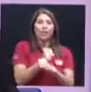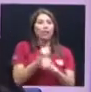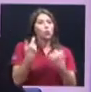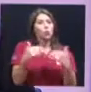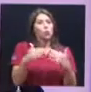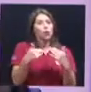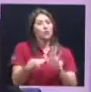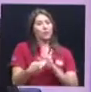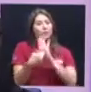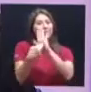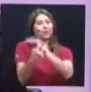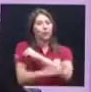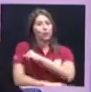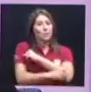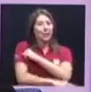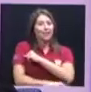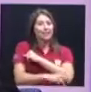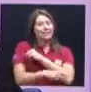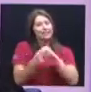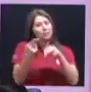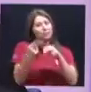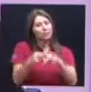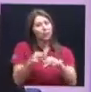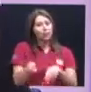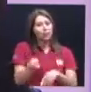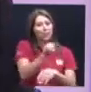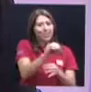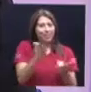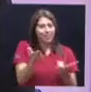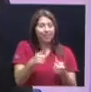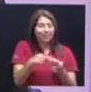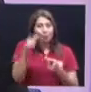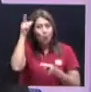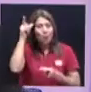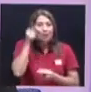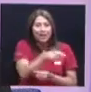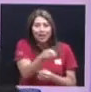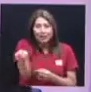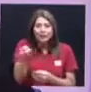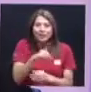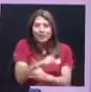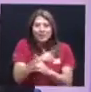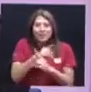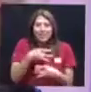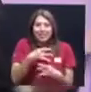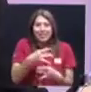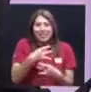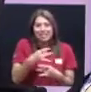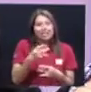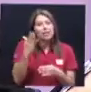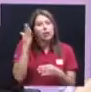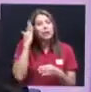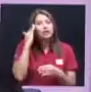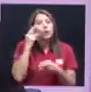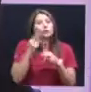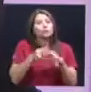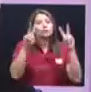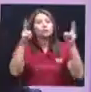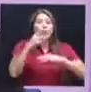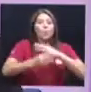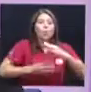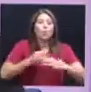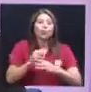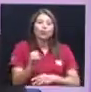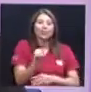países que llamaríamos de occidente verdad Y entonces entonces obviamente defienden intereses de lo que se conoce como el mundo occidental verdad en